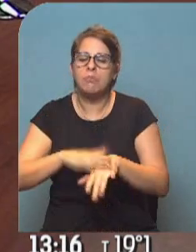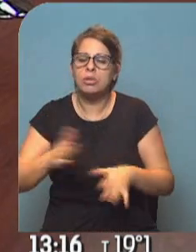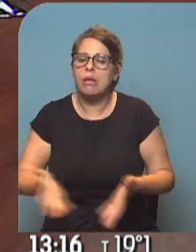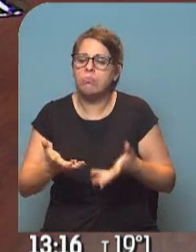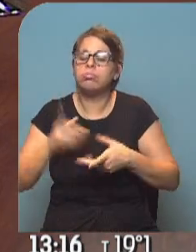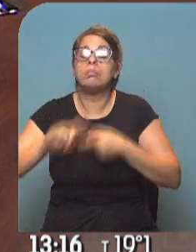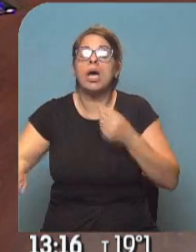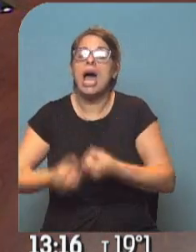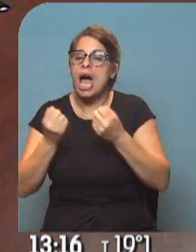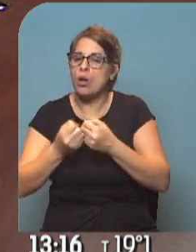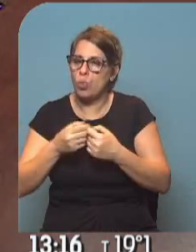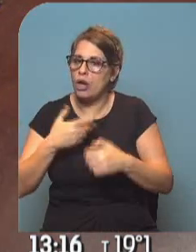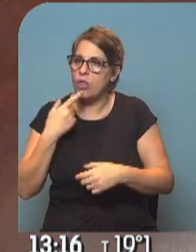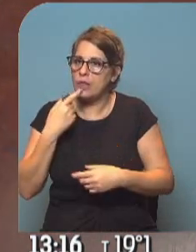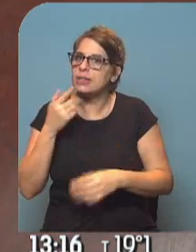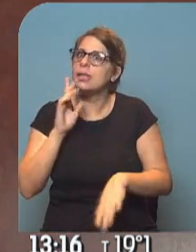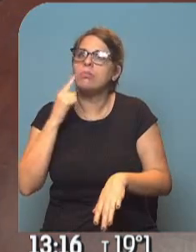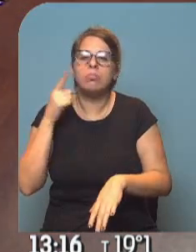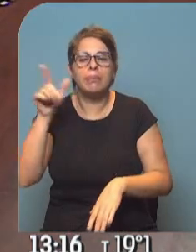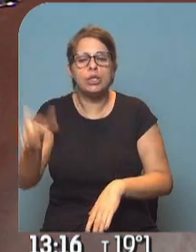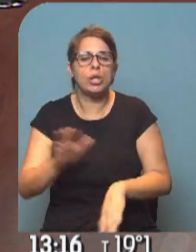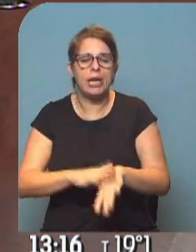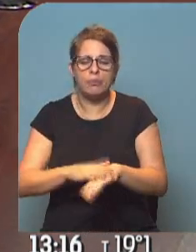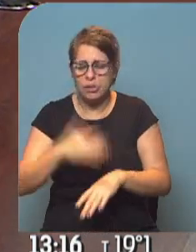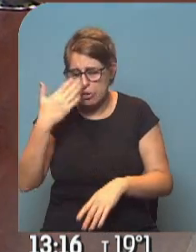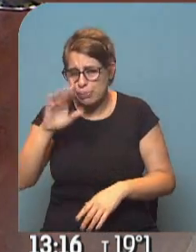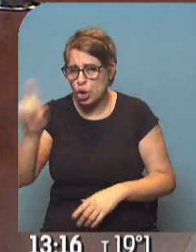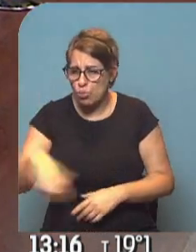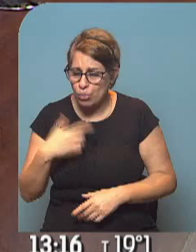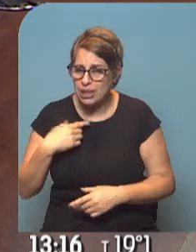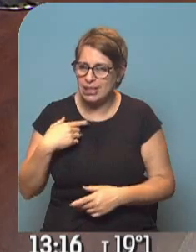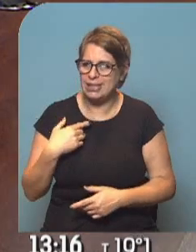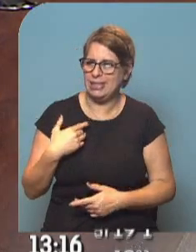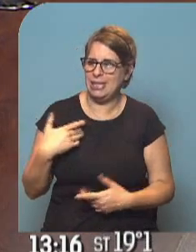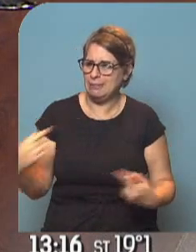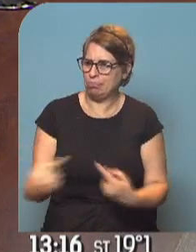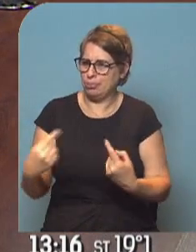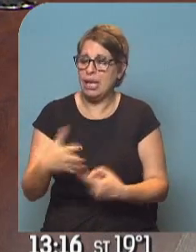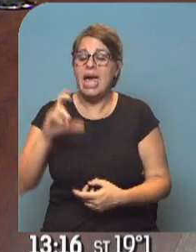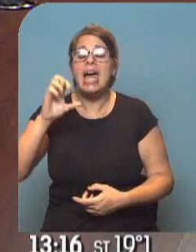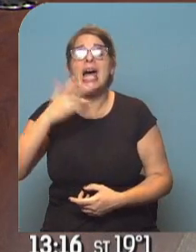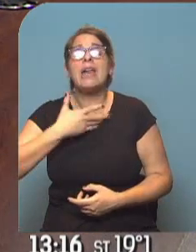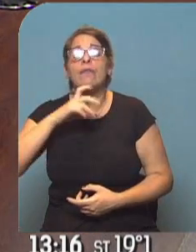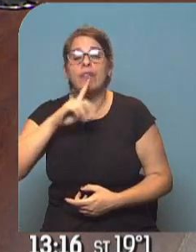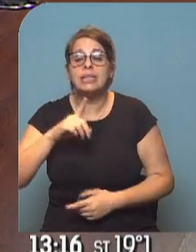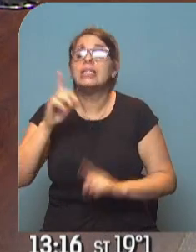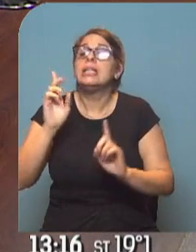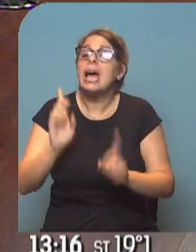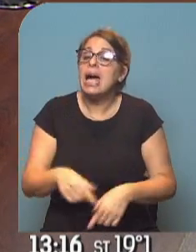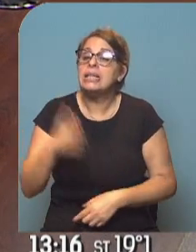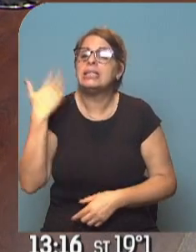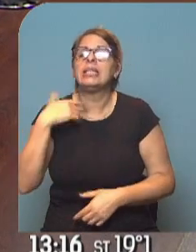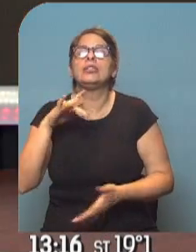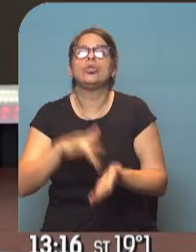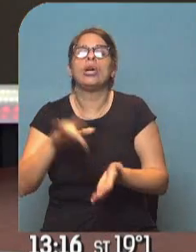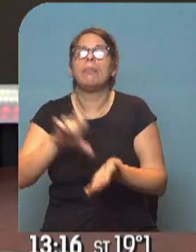con la FARC, una factura. La otra factura es por las disidencias de la FARC, entre otras la que actuó en